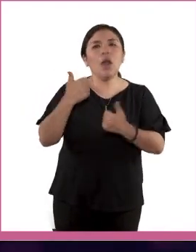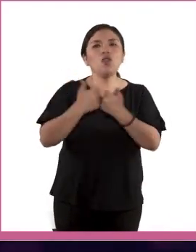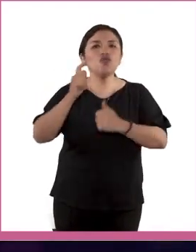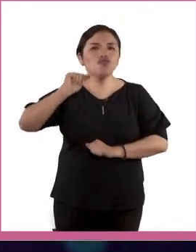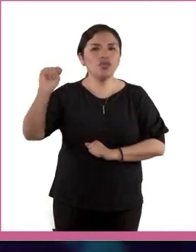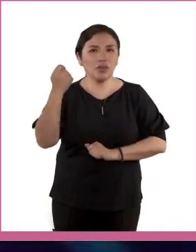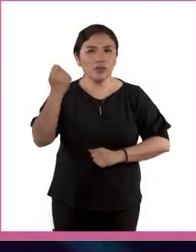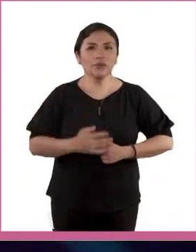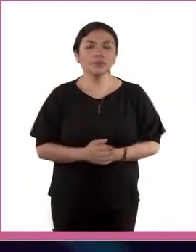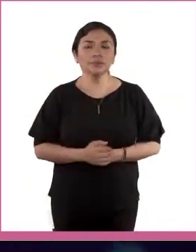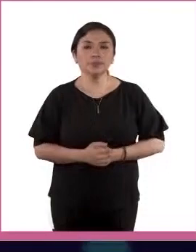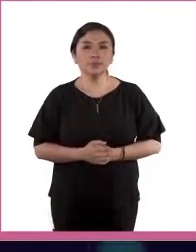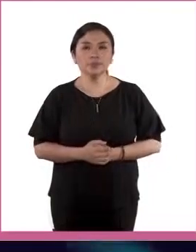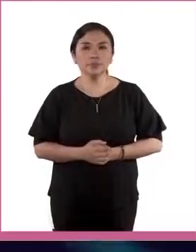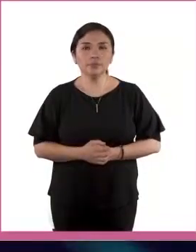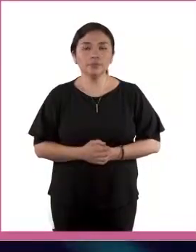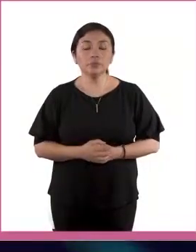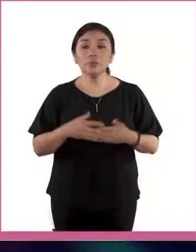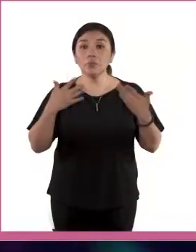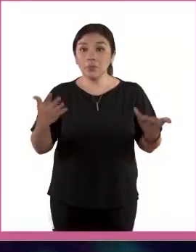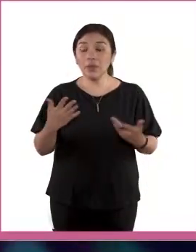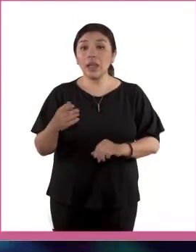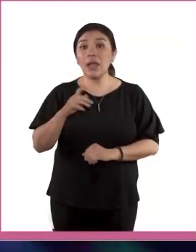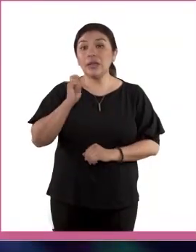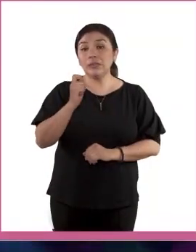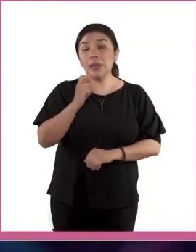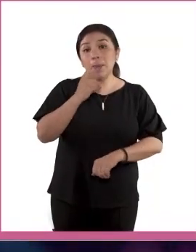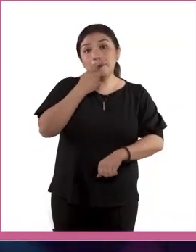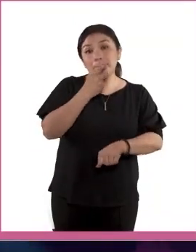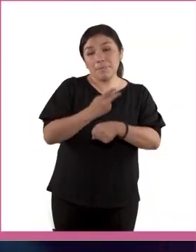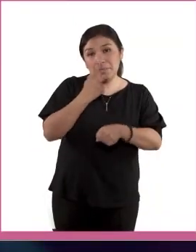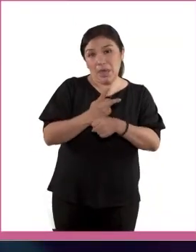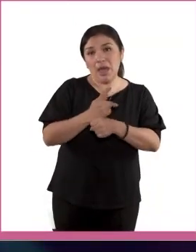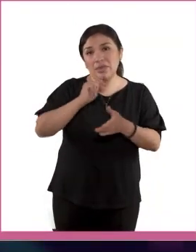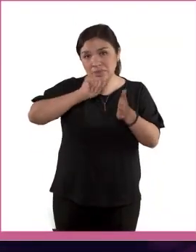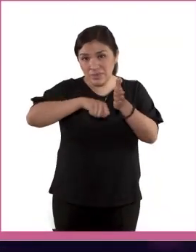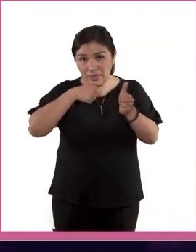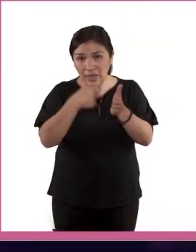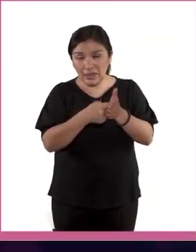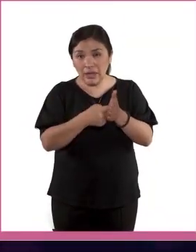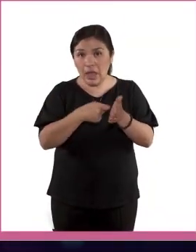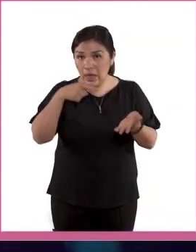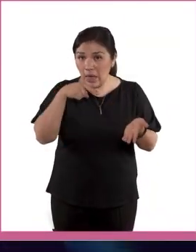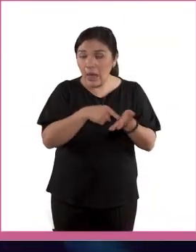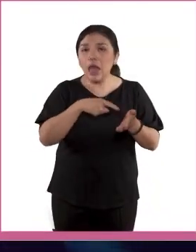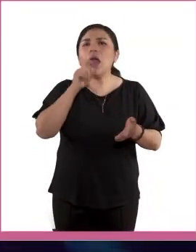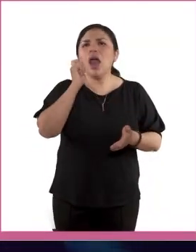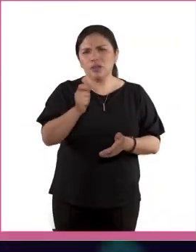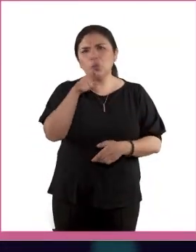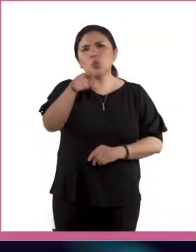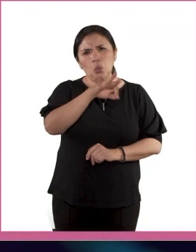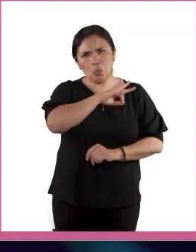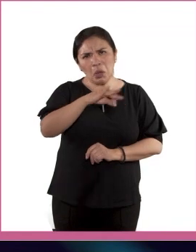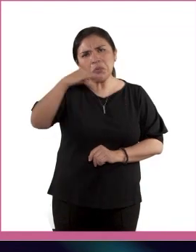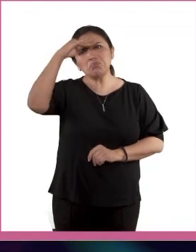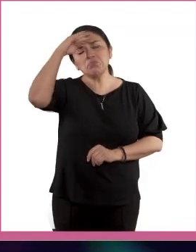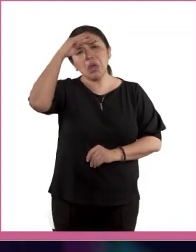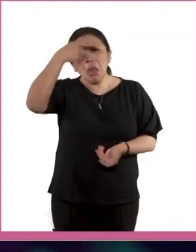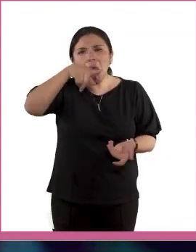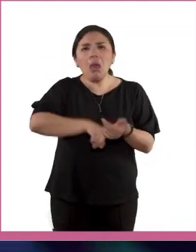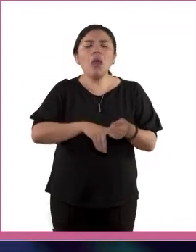bachillerato tecnológico. Bueno, el bachillerato técnico es una